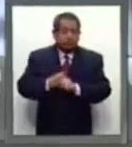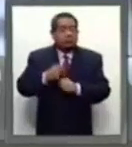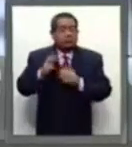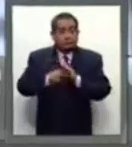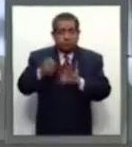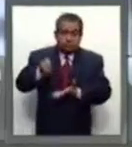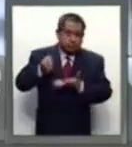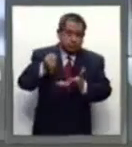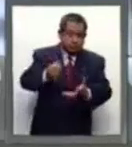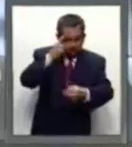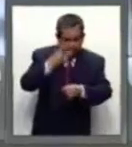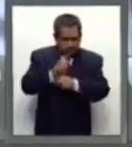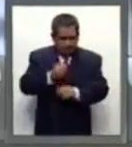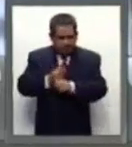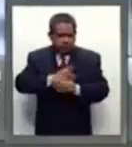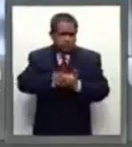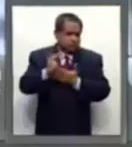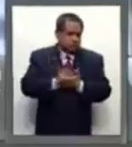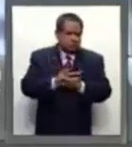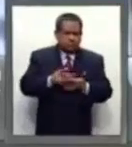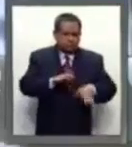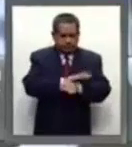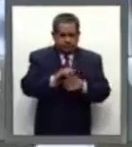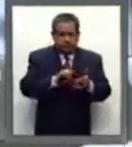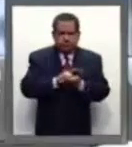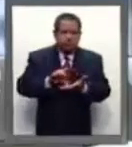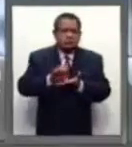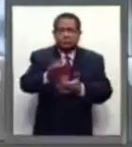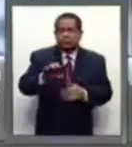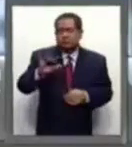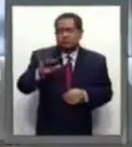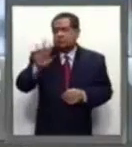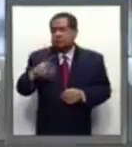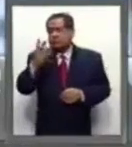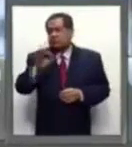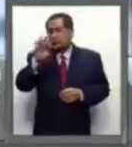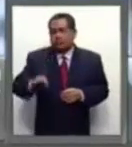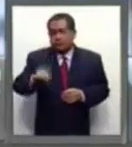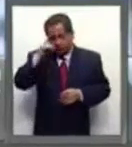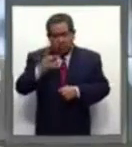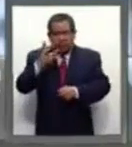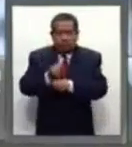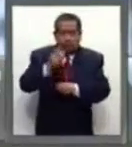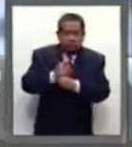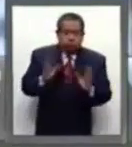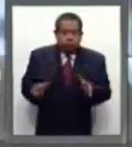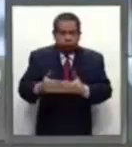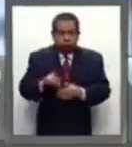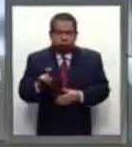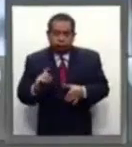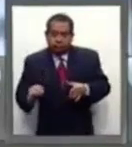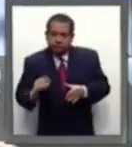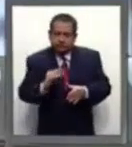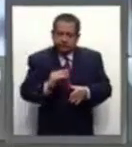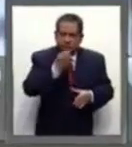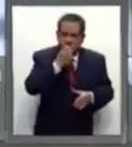los recursos aprobados para el programa de la reforma educativa se destinará un 54% para colocar bebederos en los inmuebles